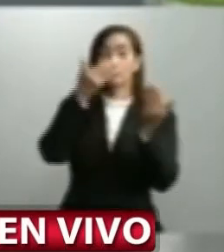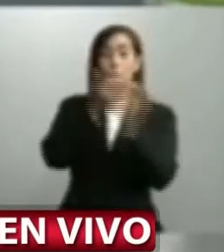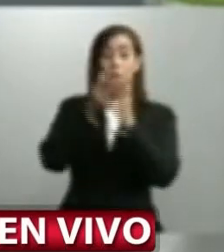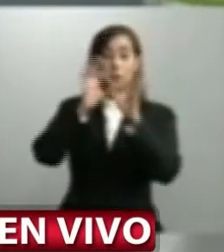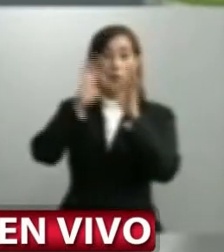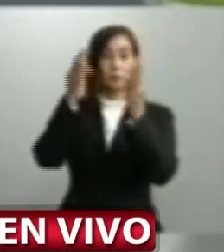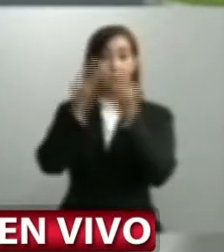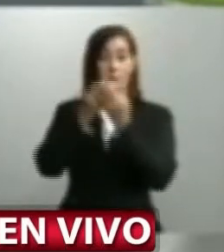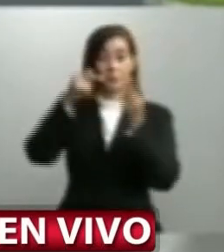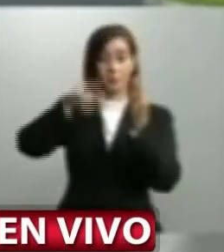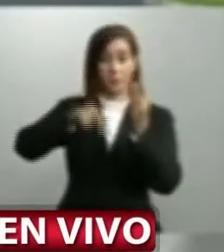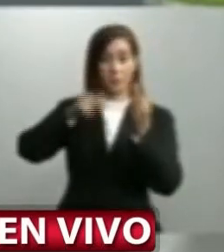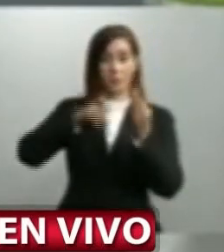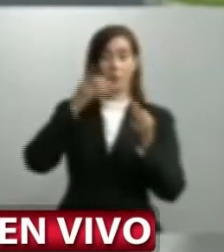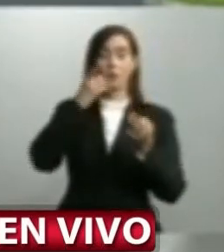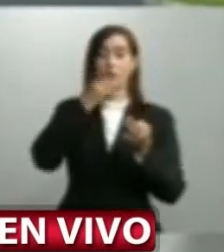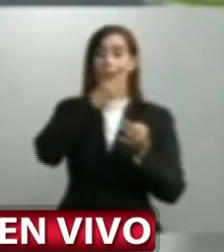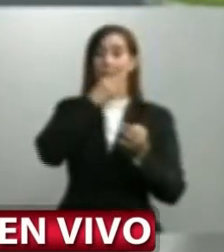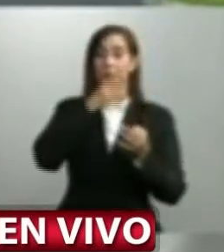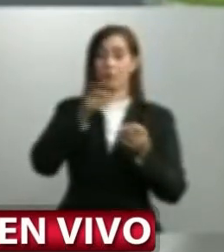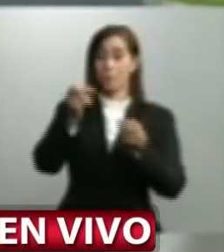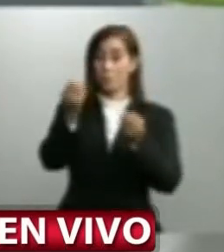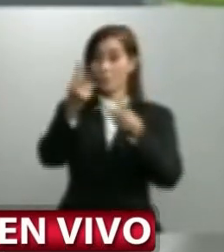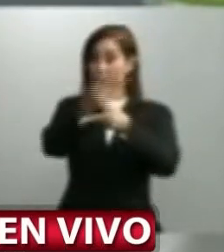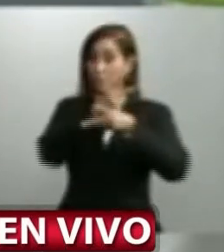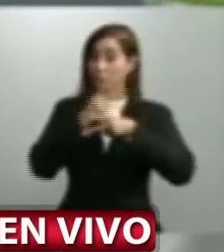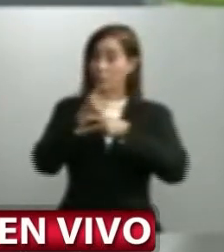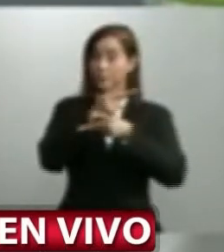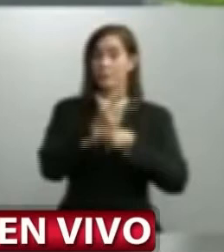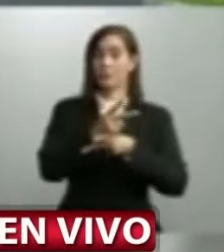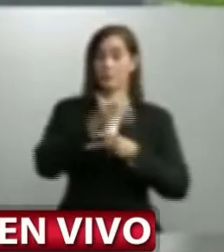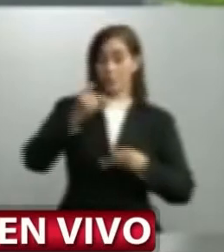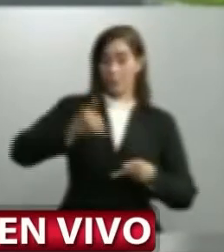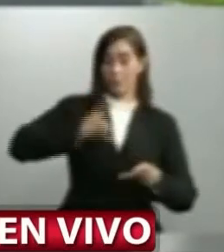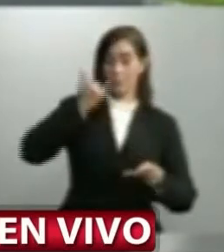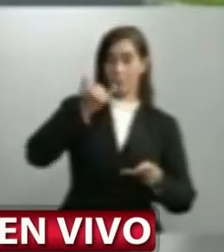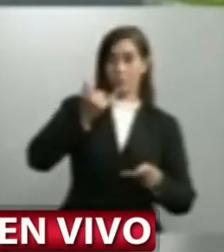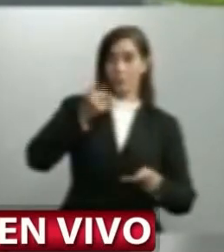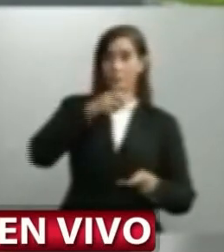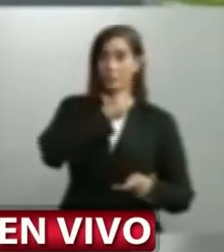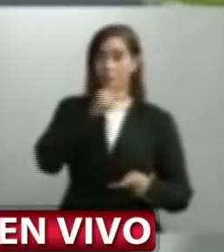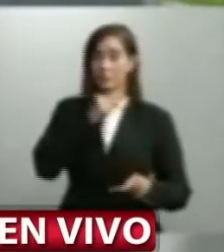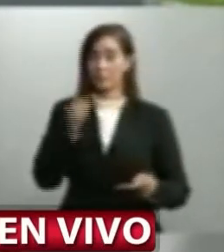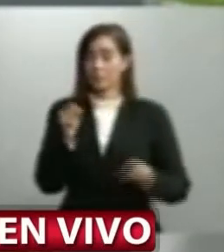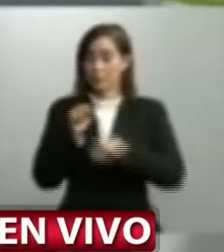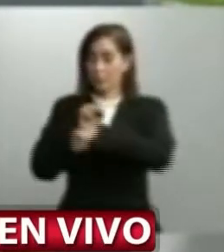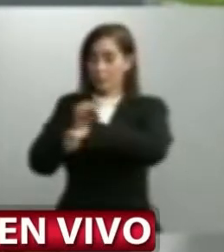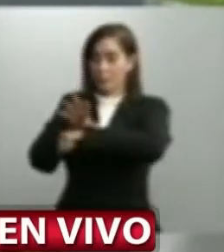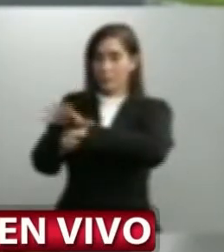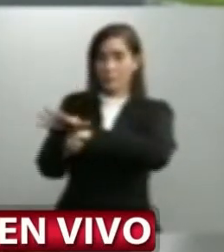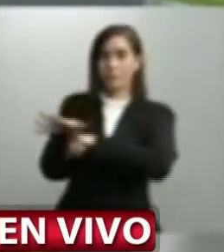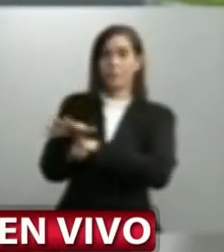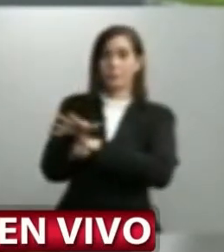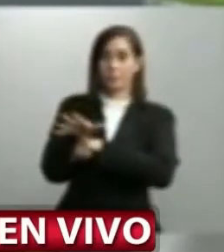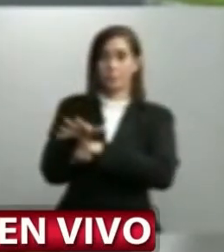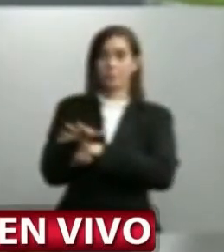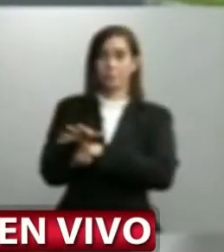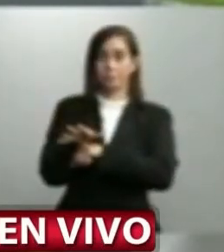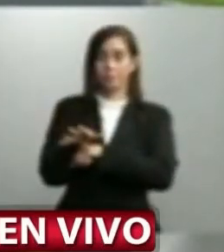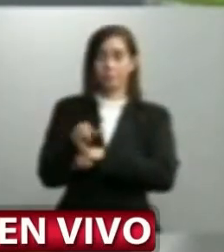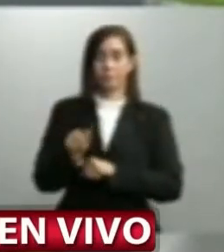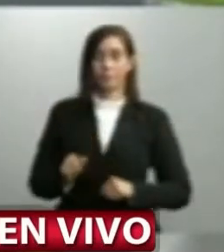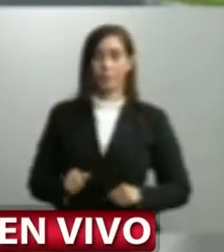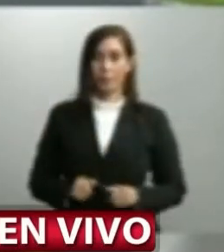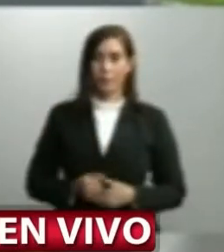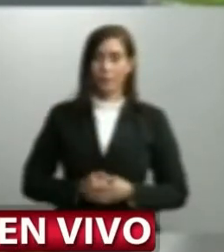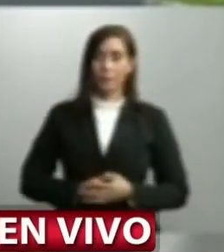dominicanas a tomar en cuenta este elemento, porque vamos caminando progresivamente hacia una